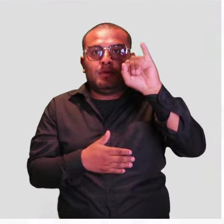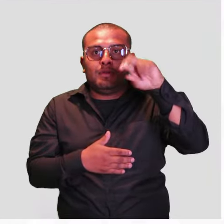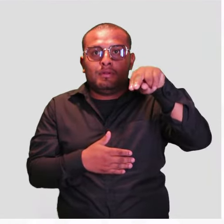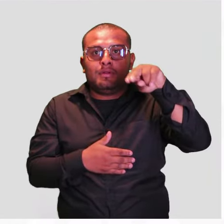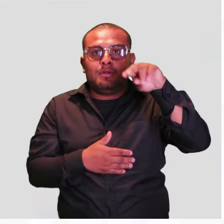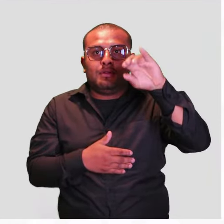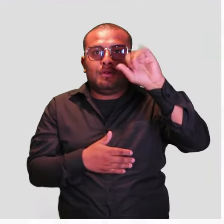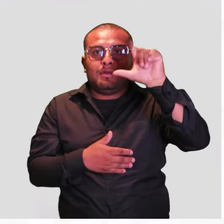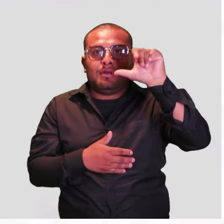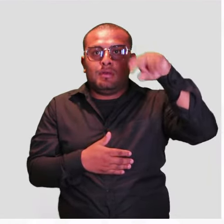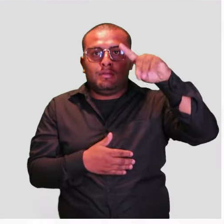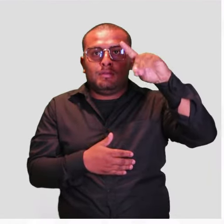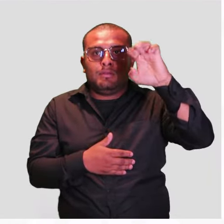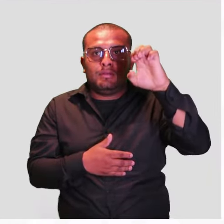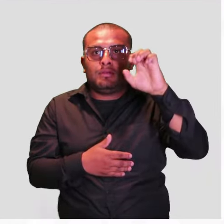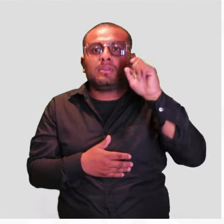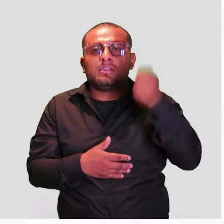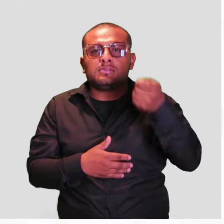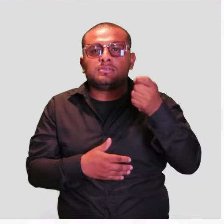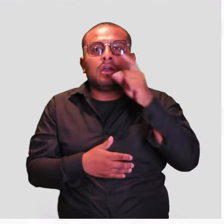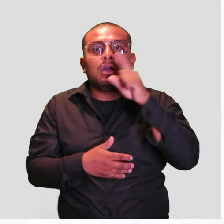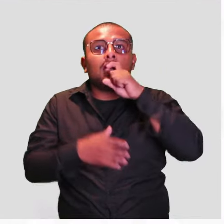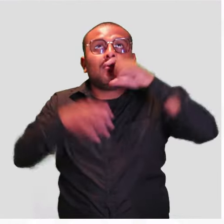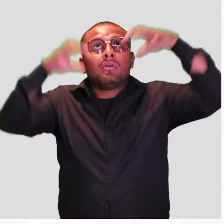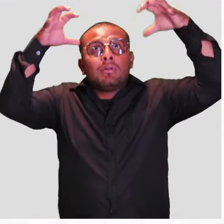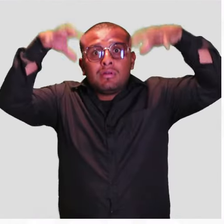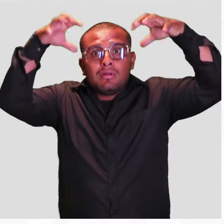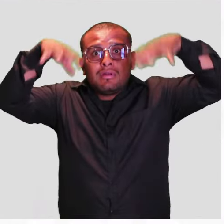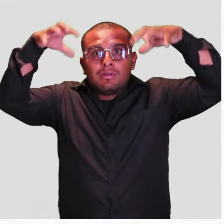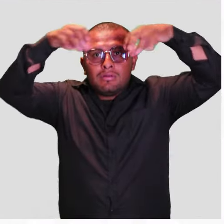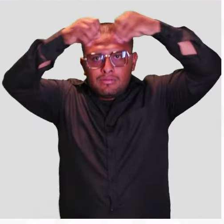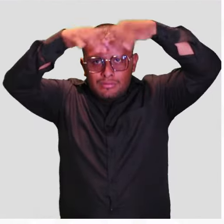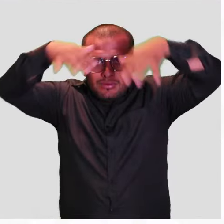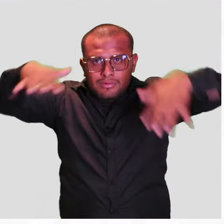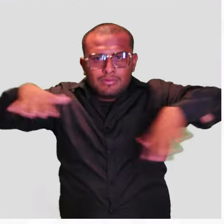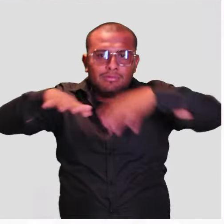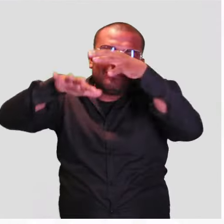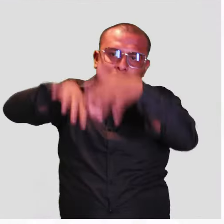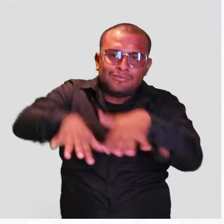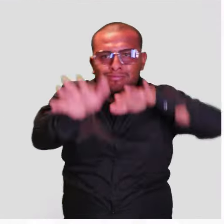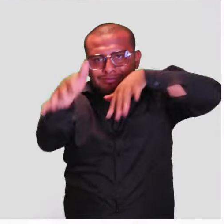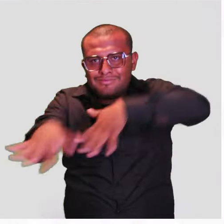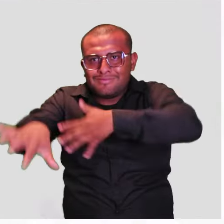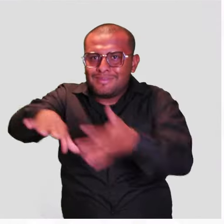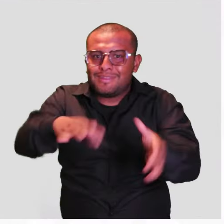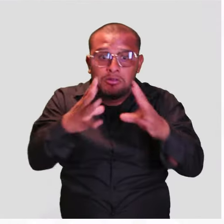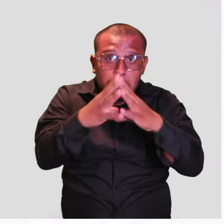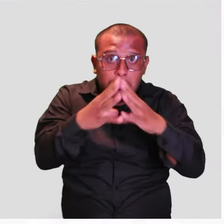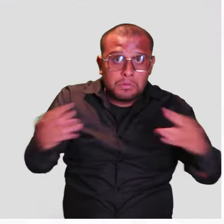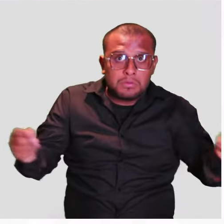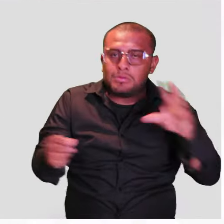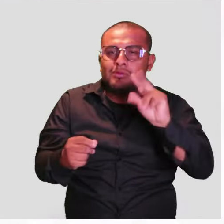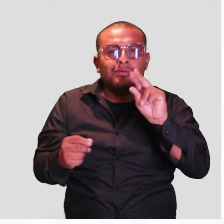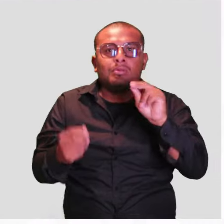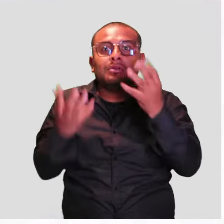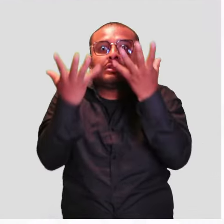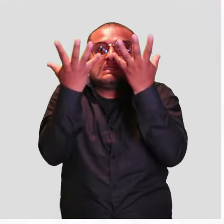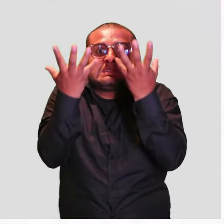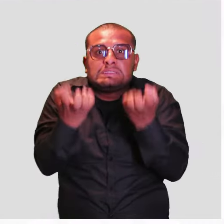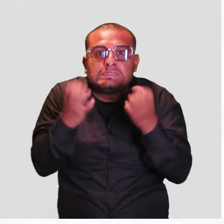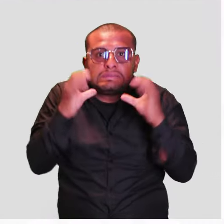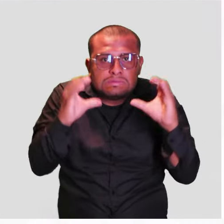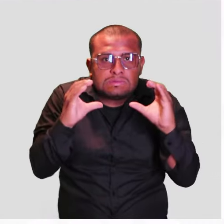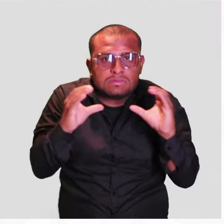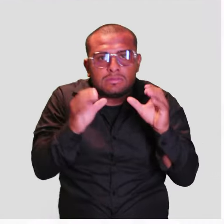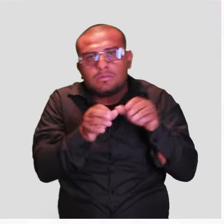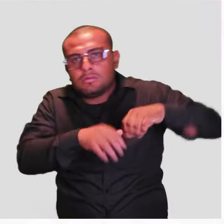no desperdiciarla en el drenaje. Quiero llevar a cabo campañas de reforestación masiva en comunidades donde se harán los estudios necesarios para